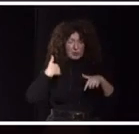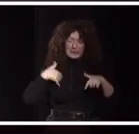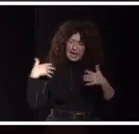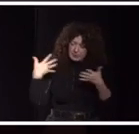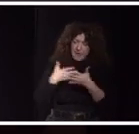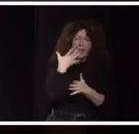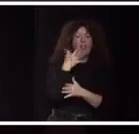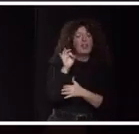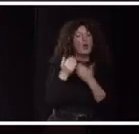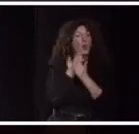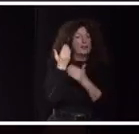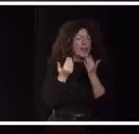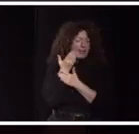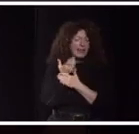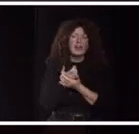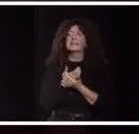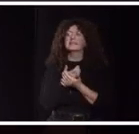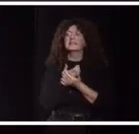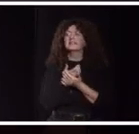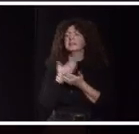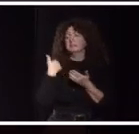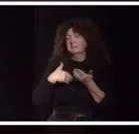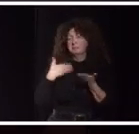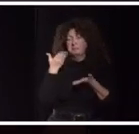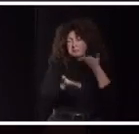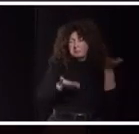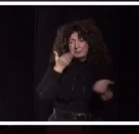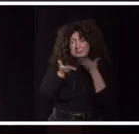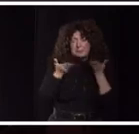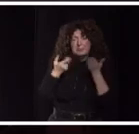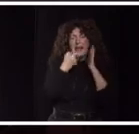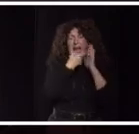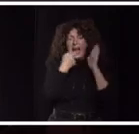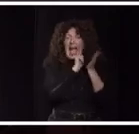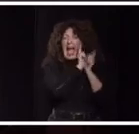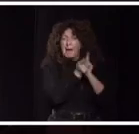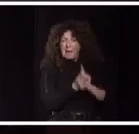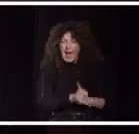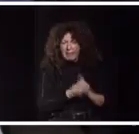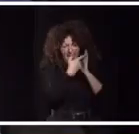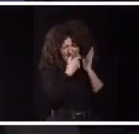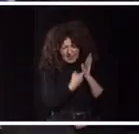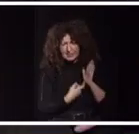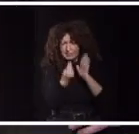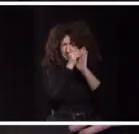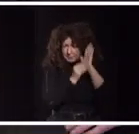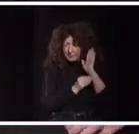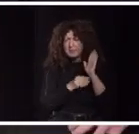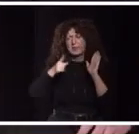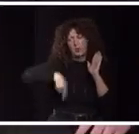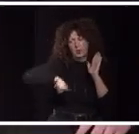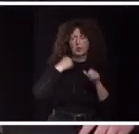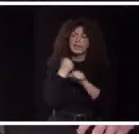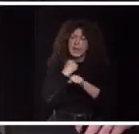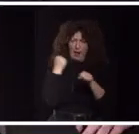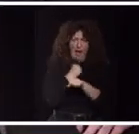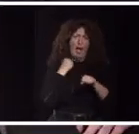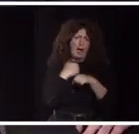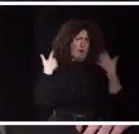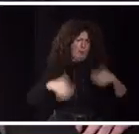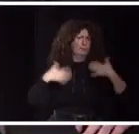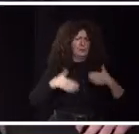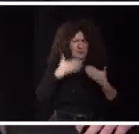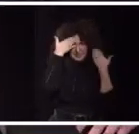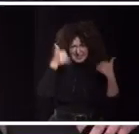días, se han presentado miles de enmiendas y hemos hecho un trabajo ingente desde todos